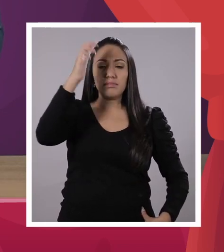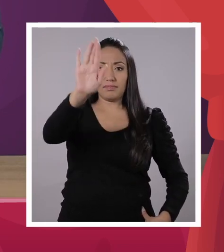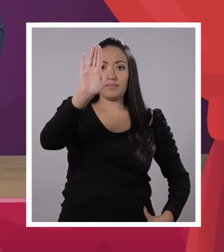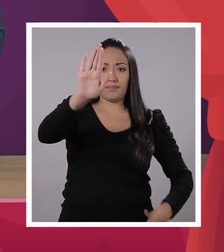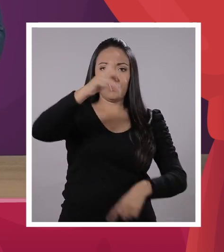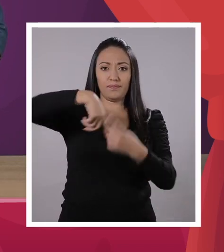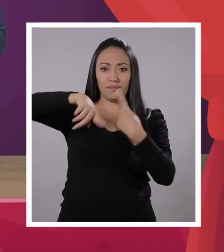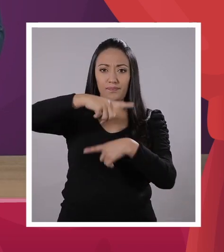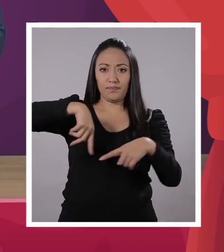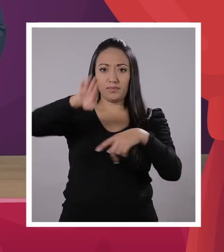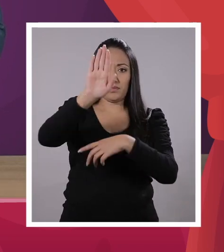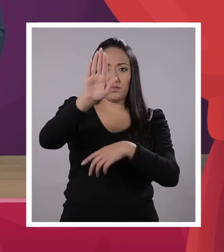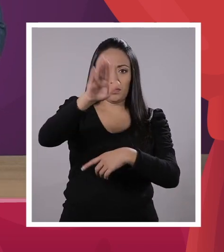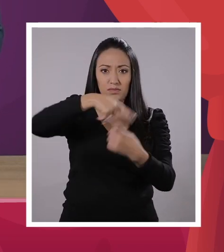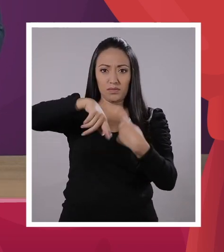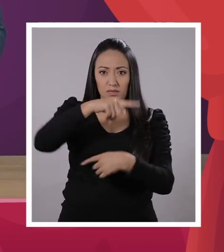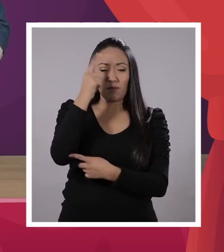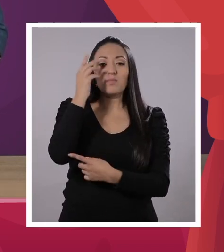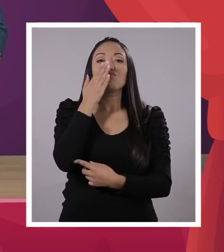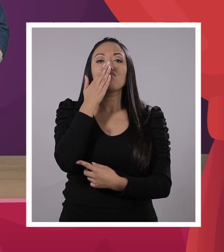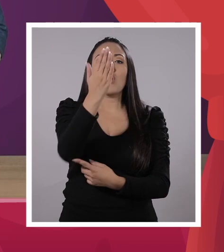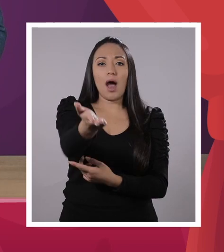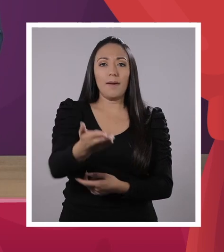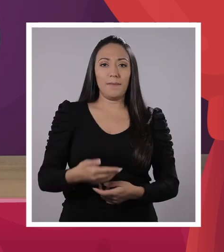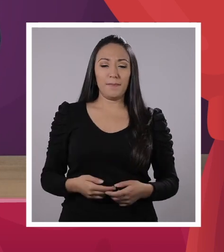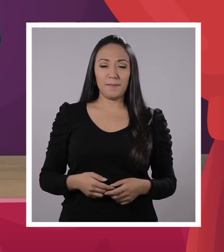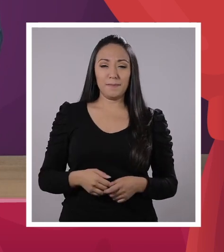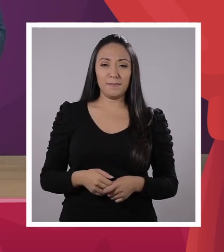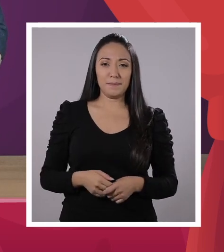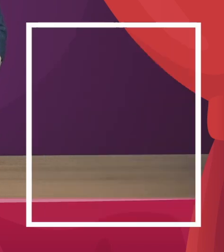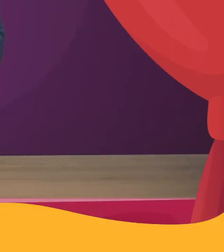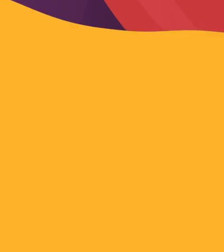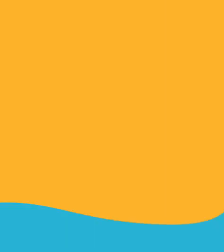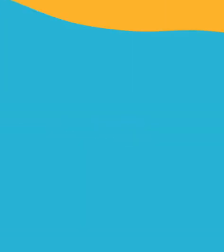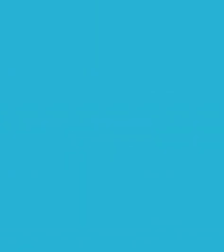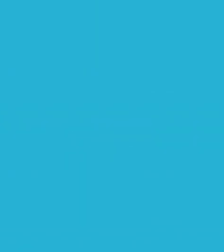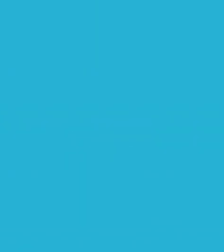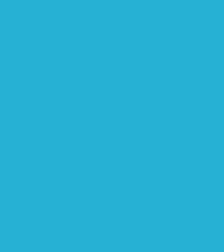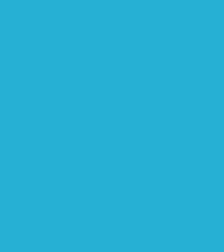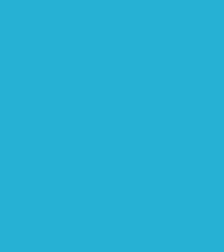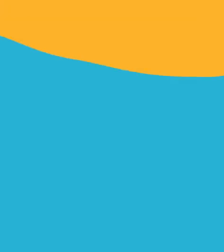piensa. Ya les cuento luego, les cuento luego.